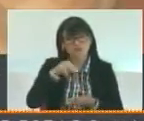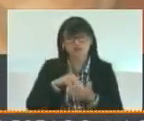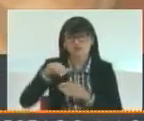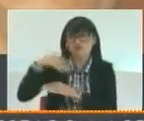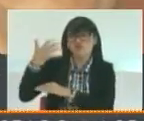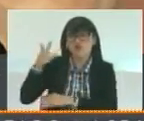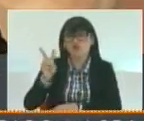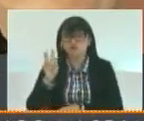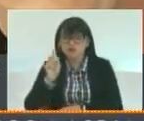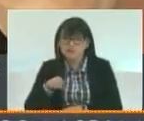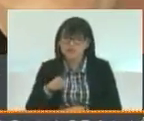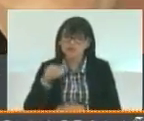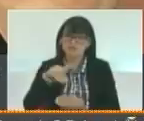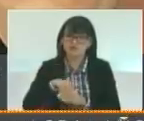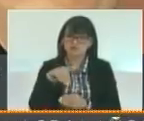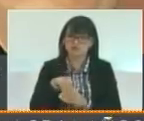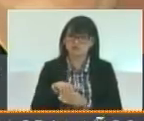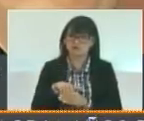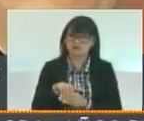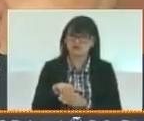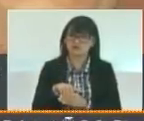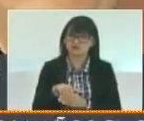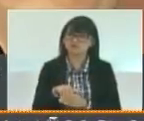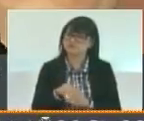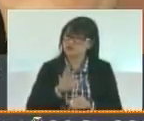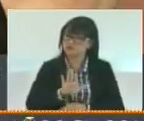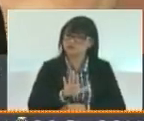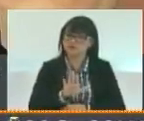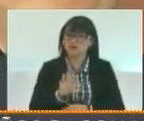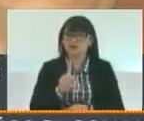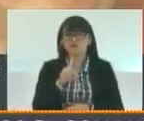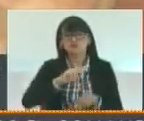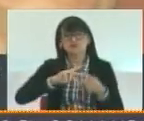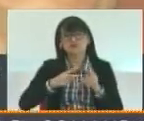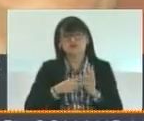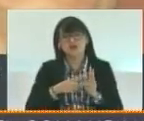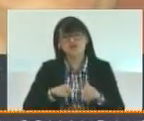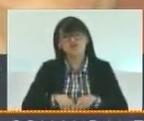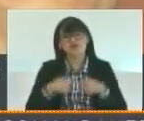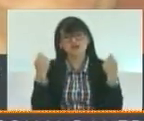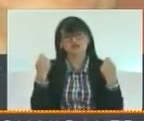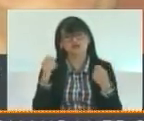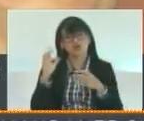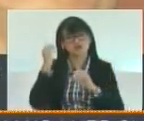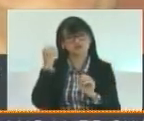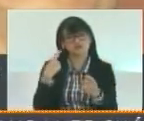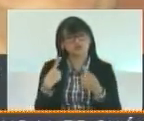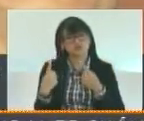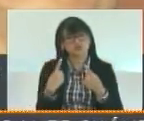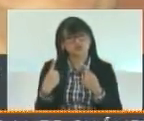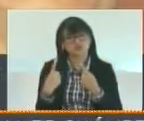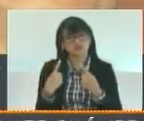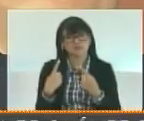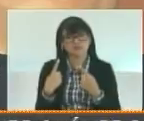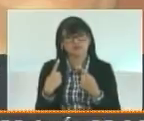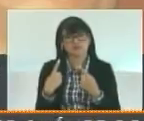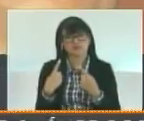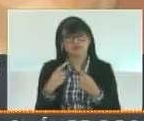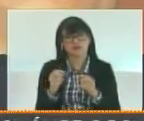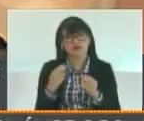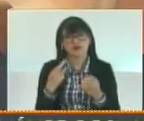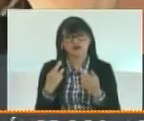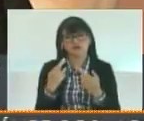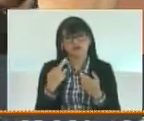de Venezuela también, y así ha de ser. Es una violación a las convenciones diplomáticas, la Convención de Viena sobre